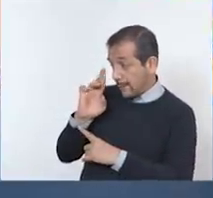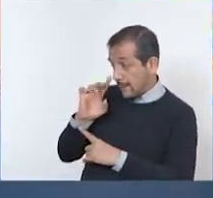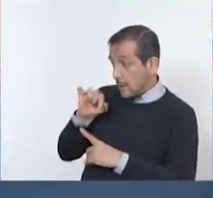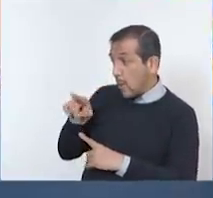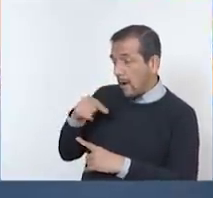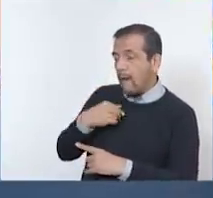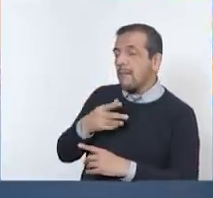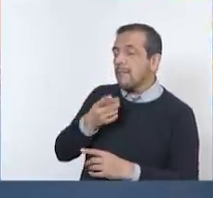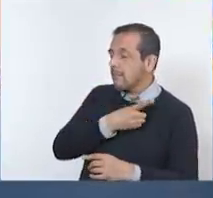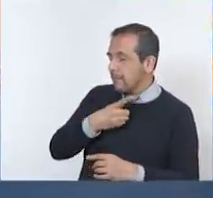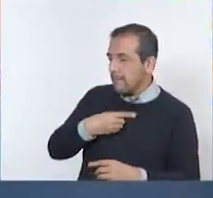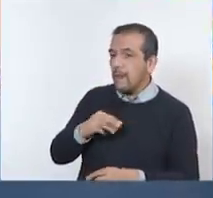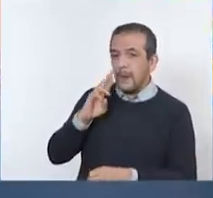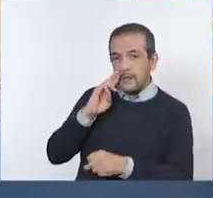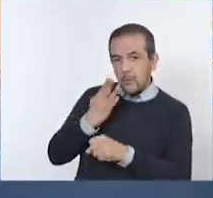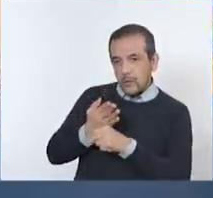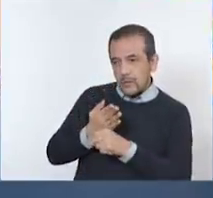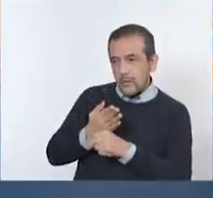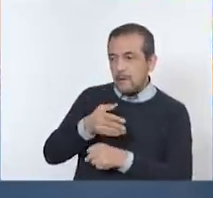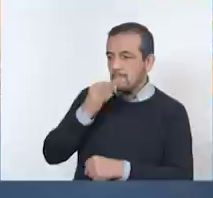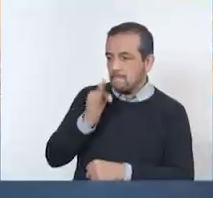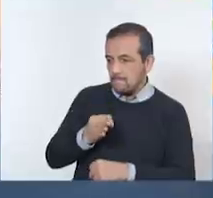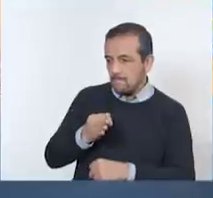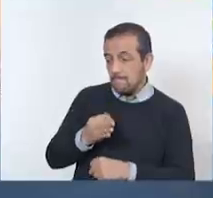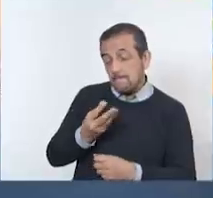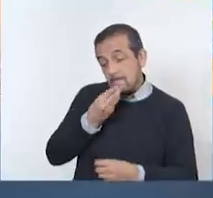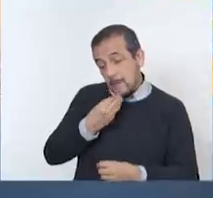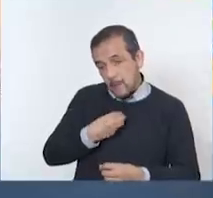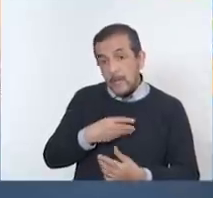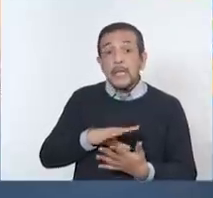lo que hizo. Es correcto, así es. Y además,